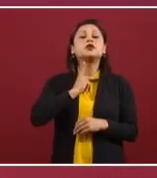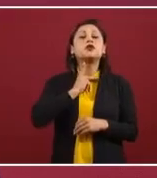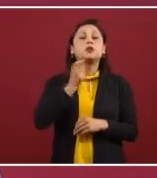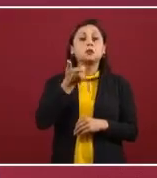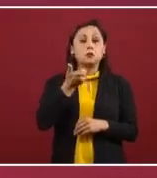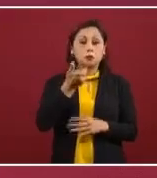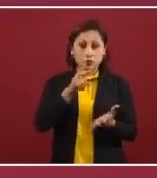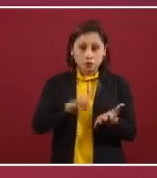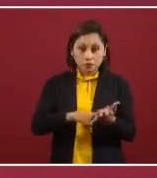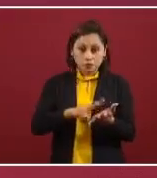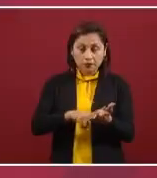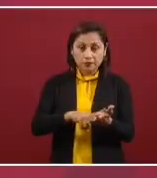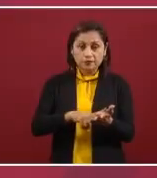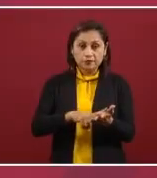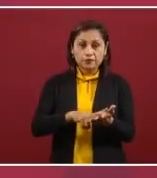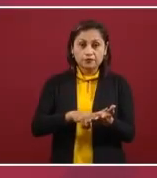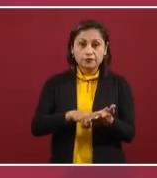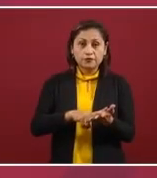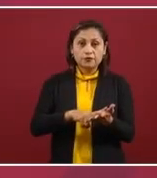para obtener